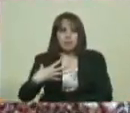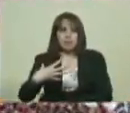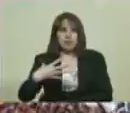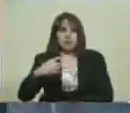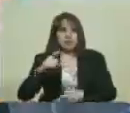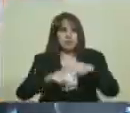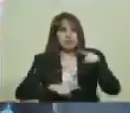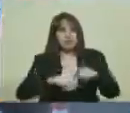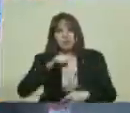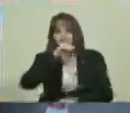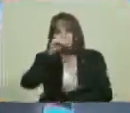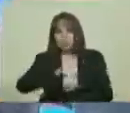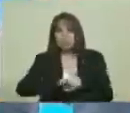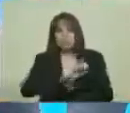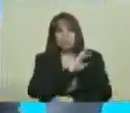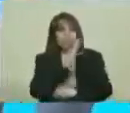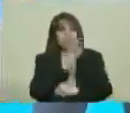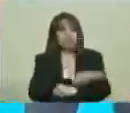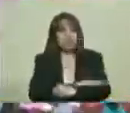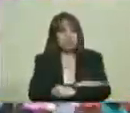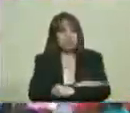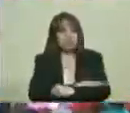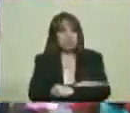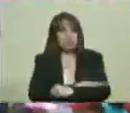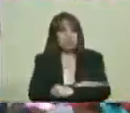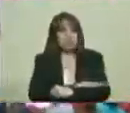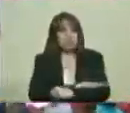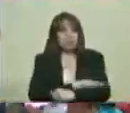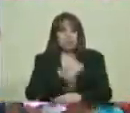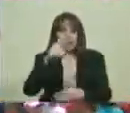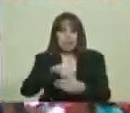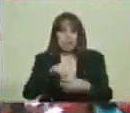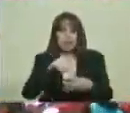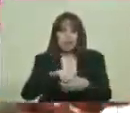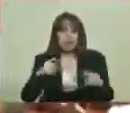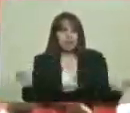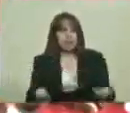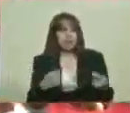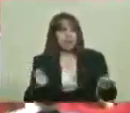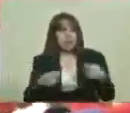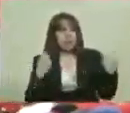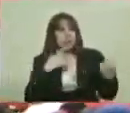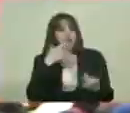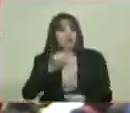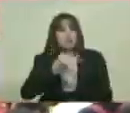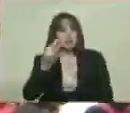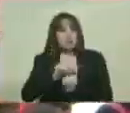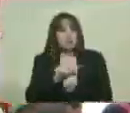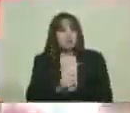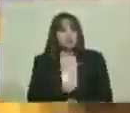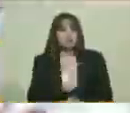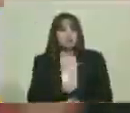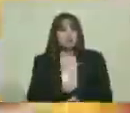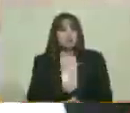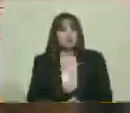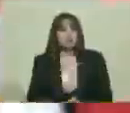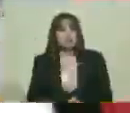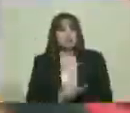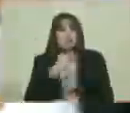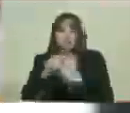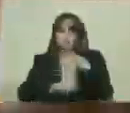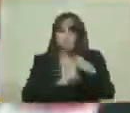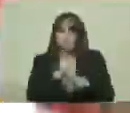pasión, de fuerza, una campaña electoral con la verdad. Es lo que hemos